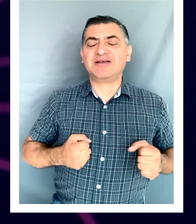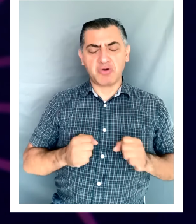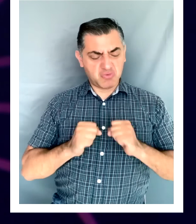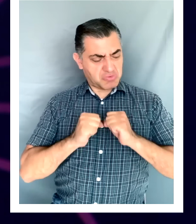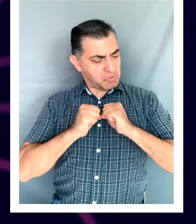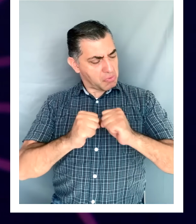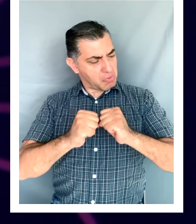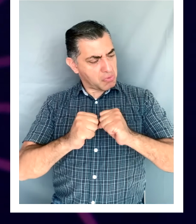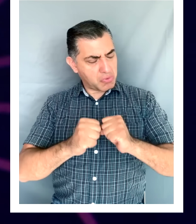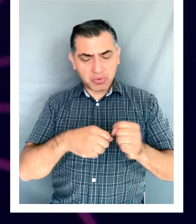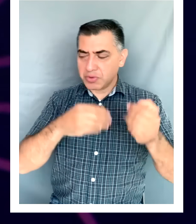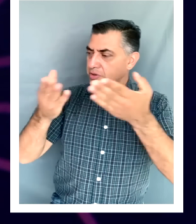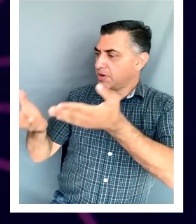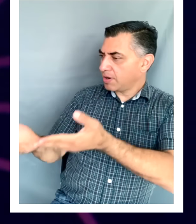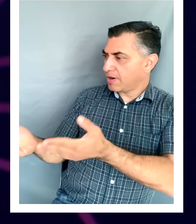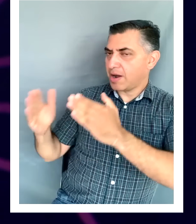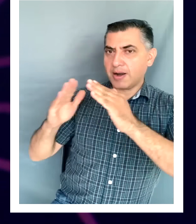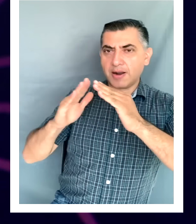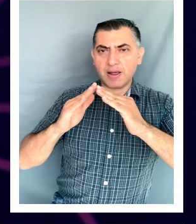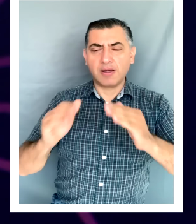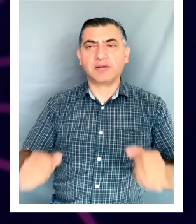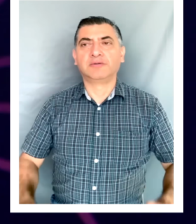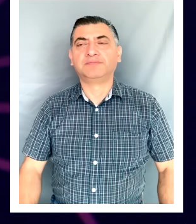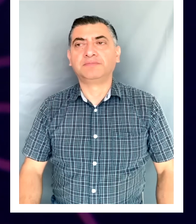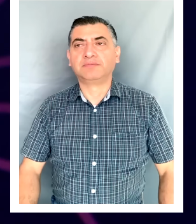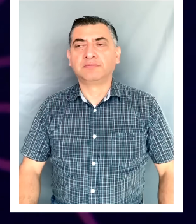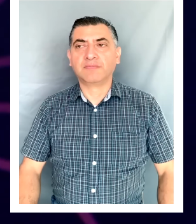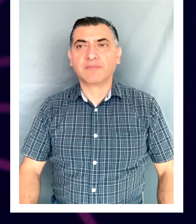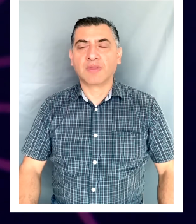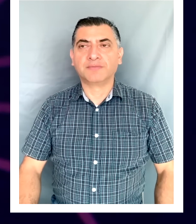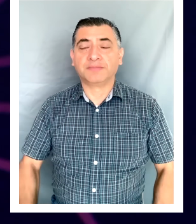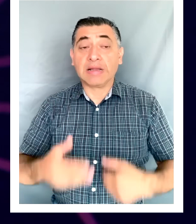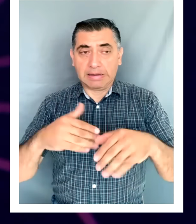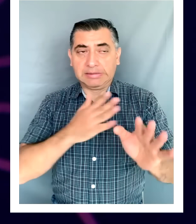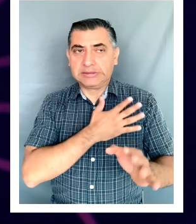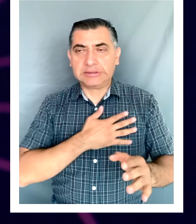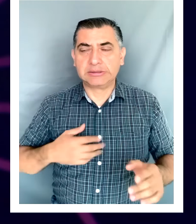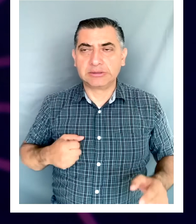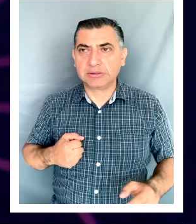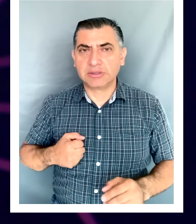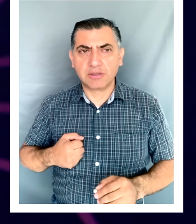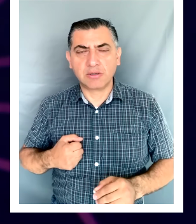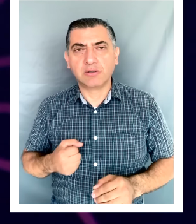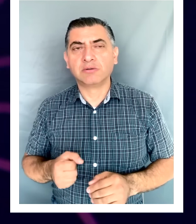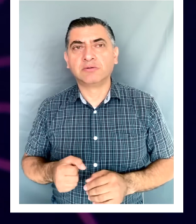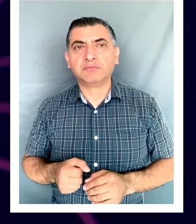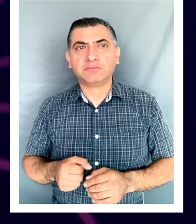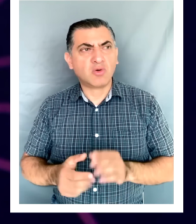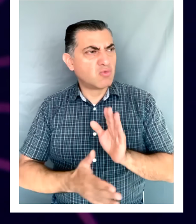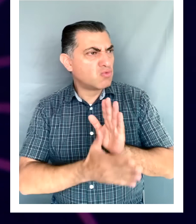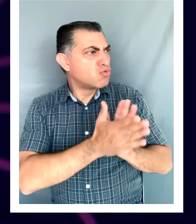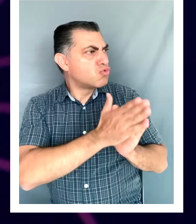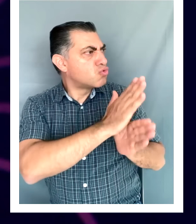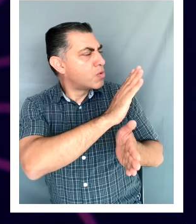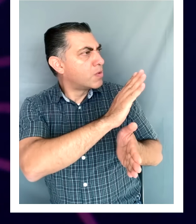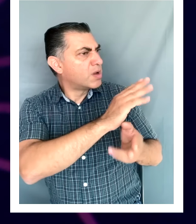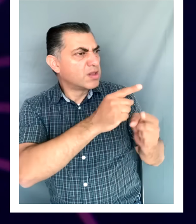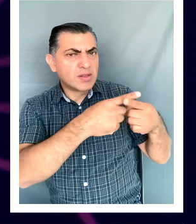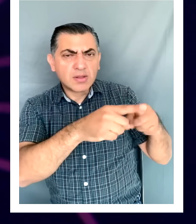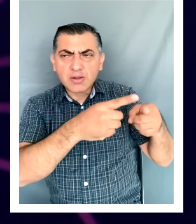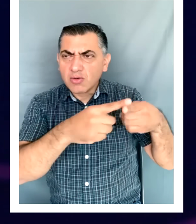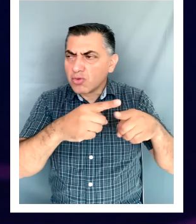en muchos sitios donde apenas van a considerarse seguros déjeme decirles algo acerca de los hijos y todo lo fuimos y lo seguimos siendo verdad Pero